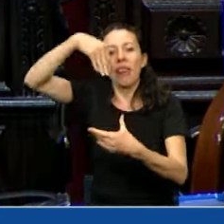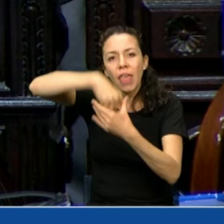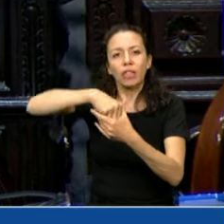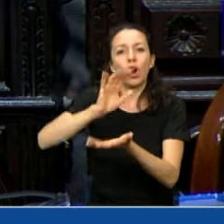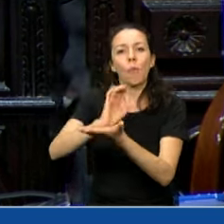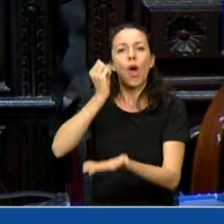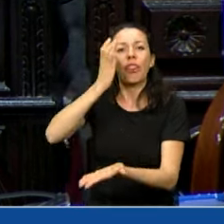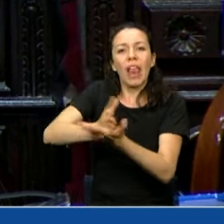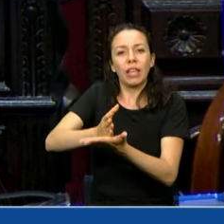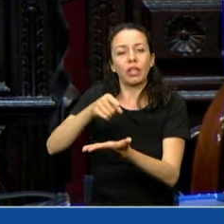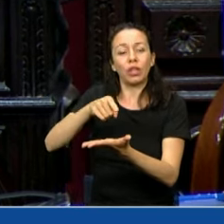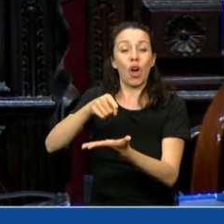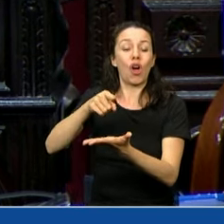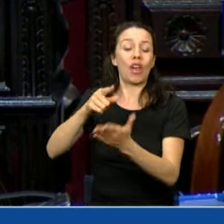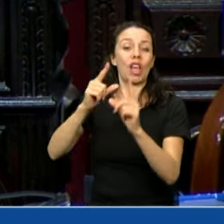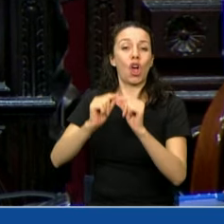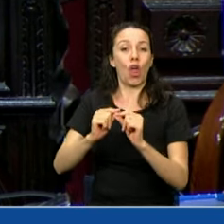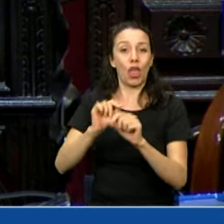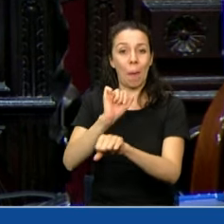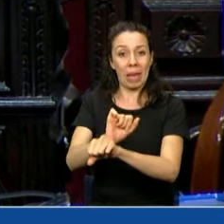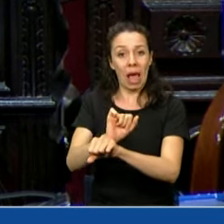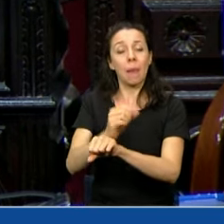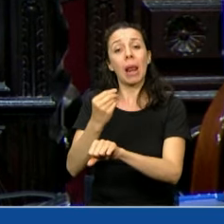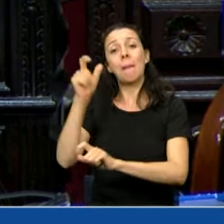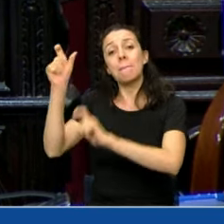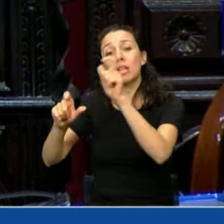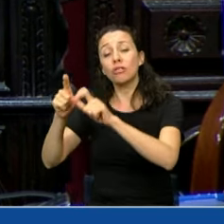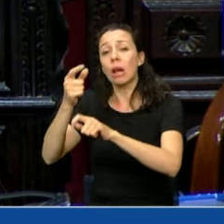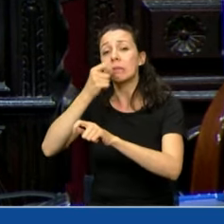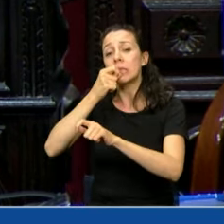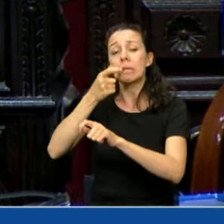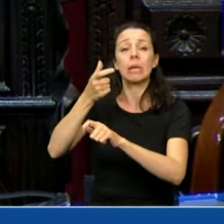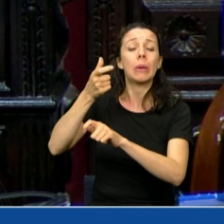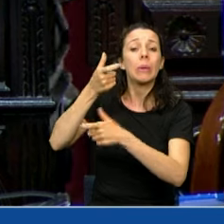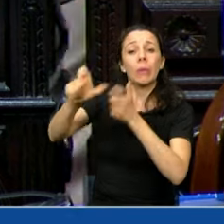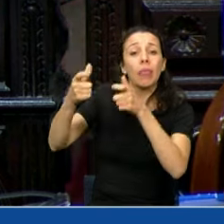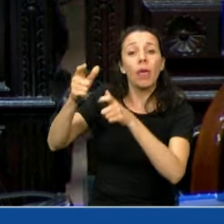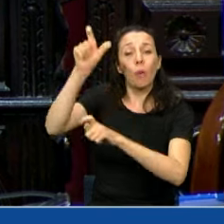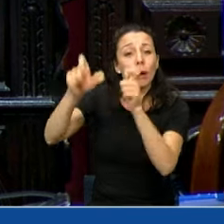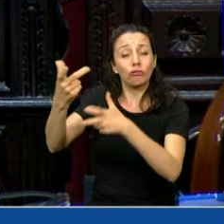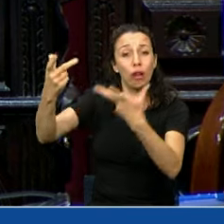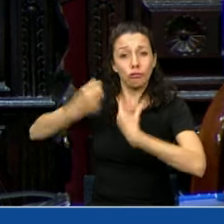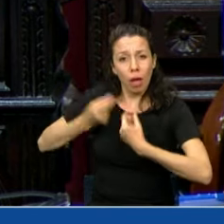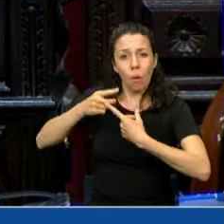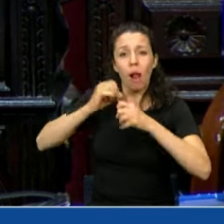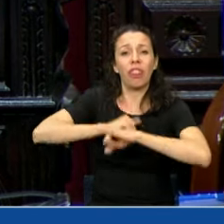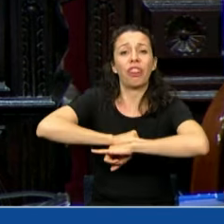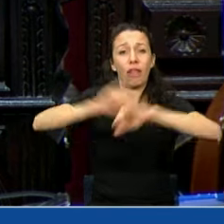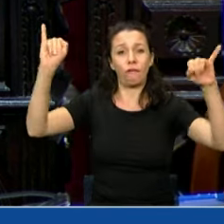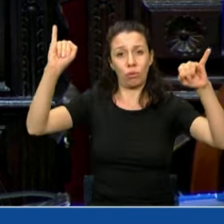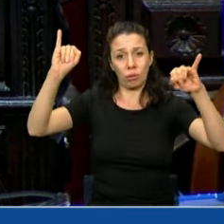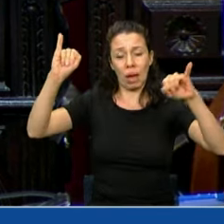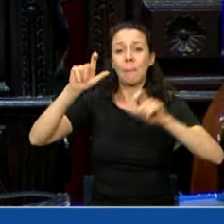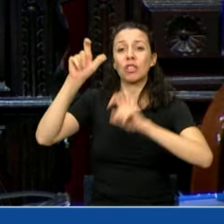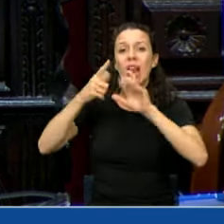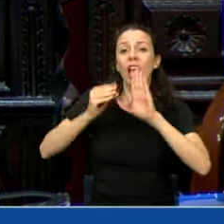modo que se pueda sancionar aquellas personas que difunden material íntimo sin consentimiento aquellos que suben el material y aquellos que lo